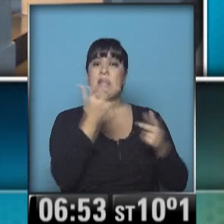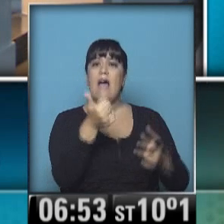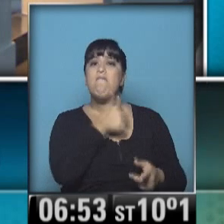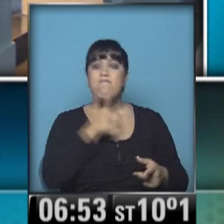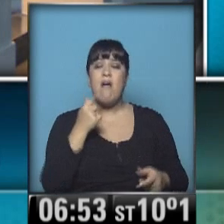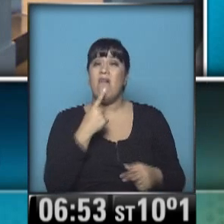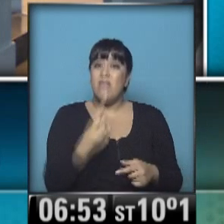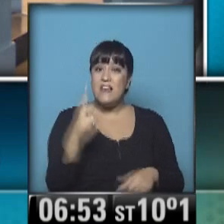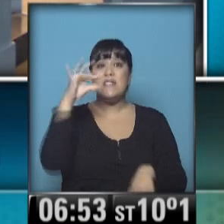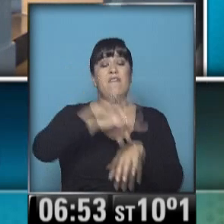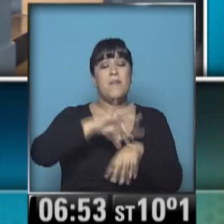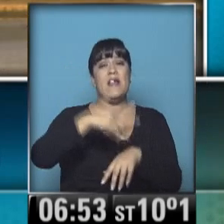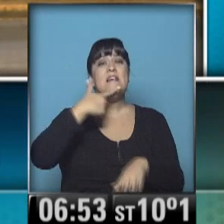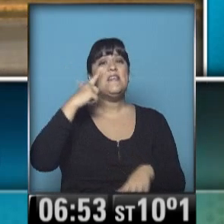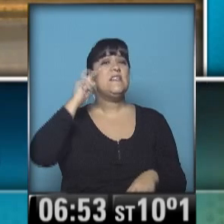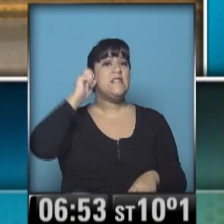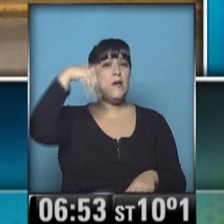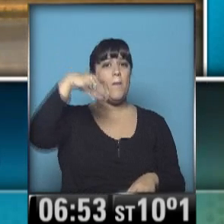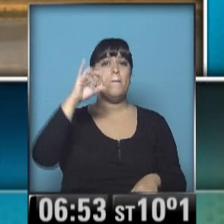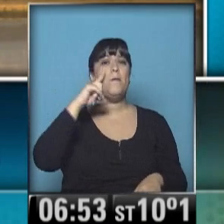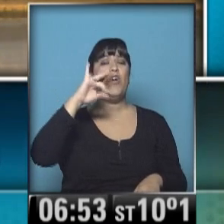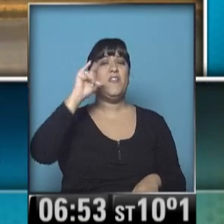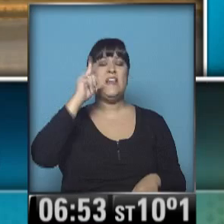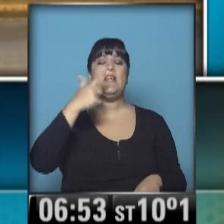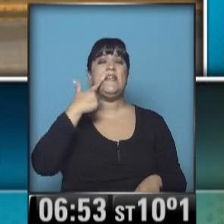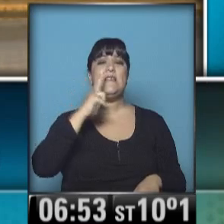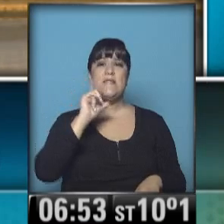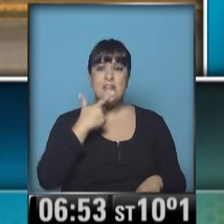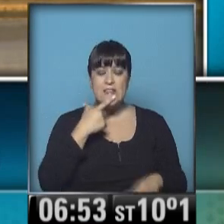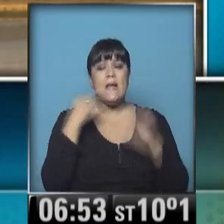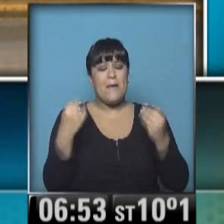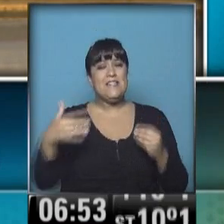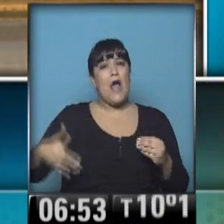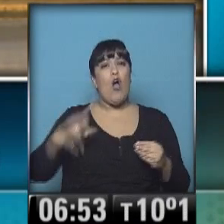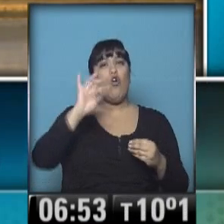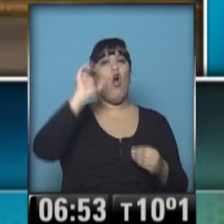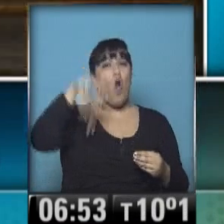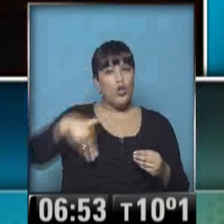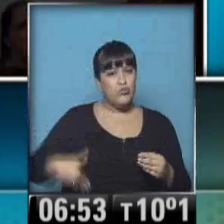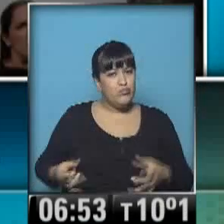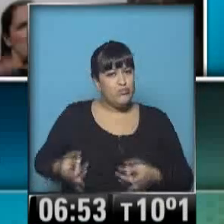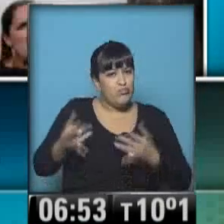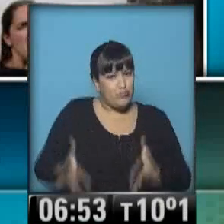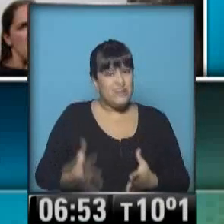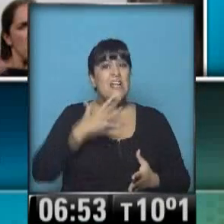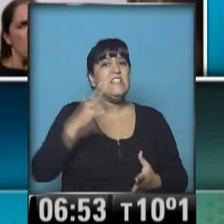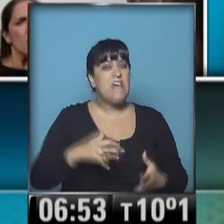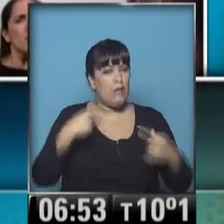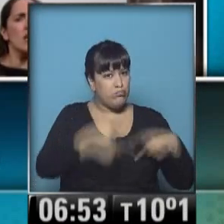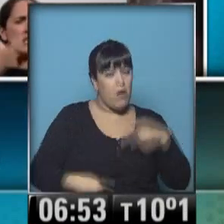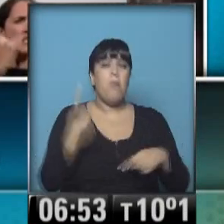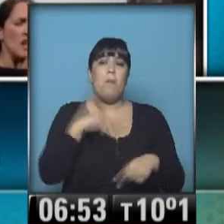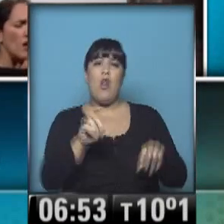aparente sigmoiditis. Se trata de una infección del colon que habría pasado a la sangre. De todos modos, está estable y el cuadro no